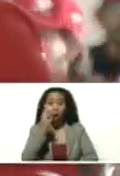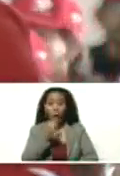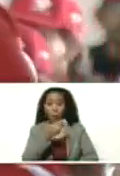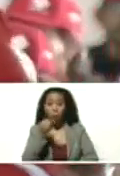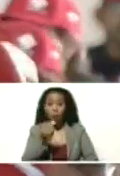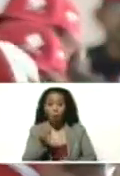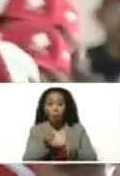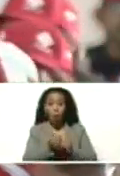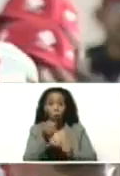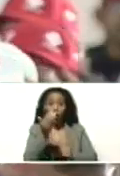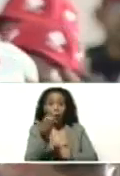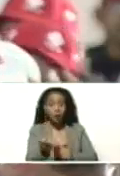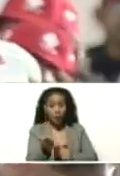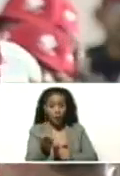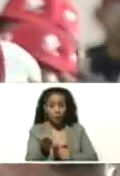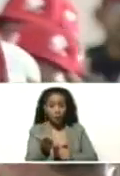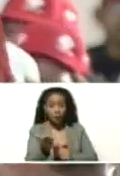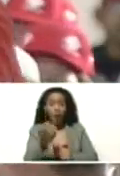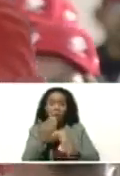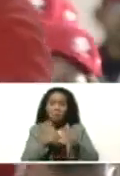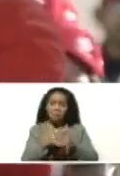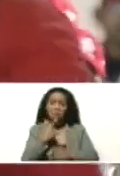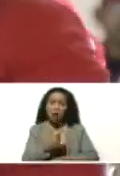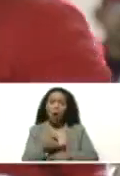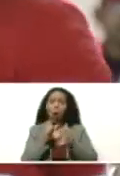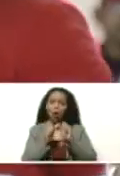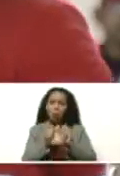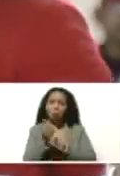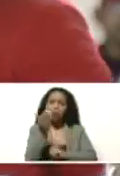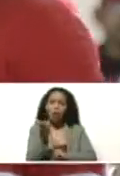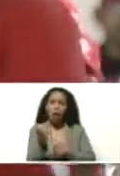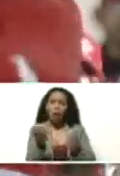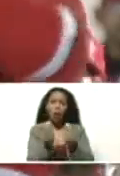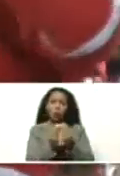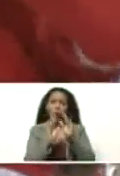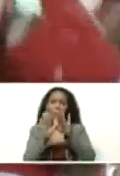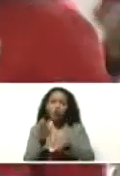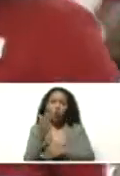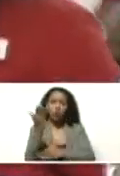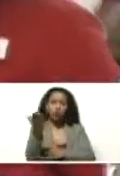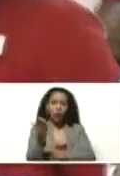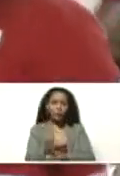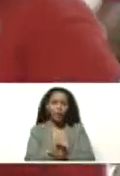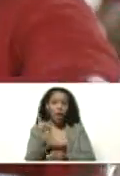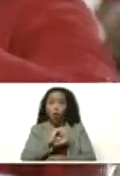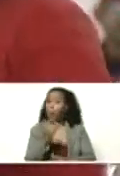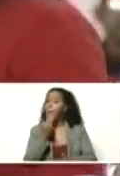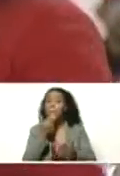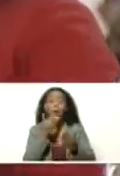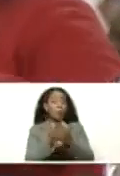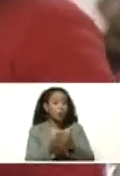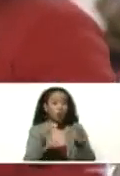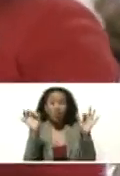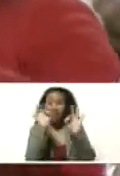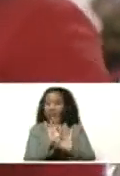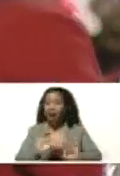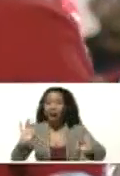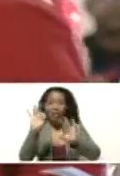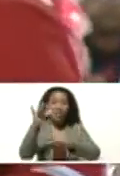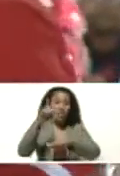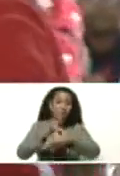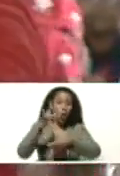en el Congreso de Chino Can, le vamos a decir que seguimos con usted rodilla en tierra y no vamos a permitir que nada ni nadie